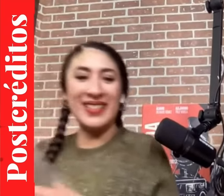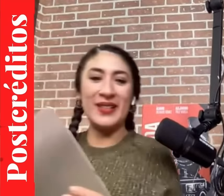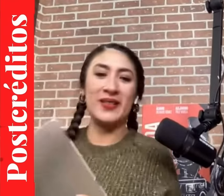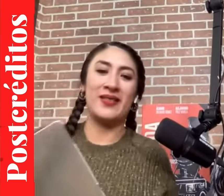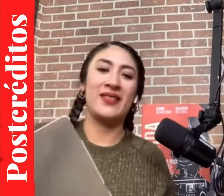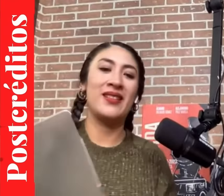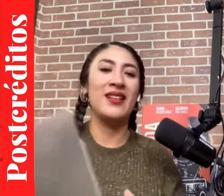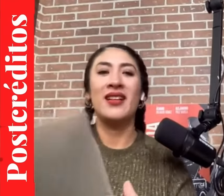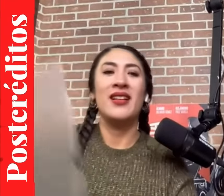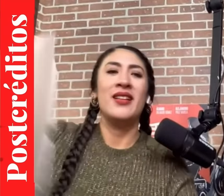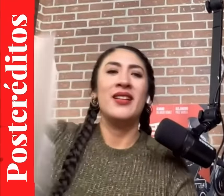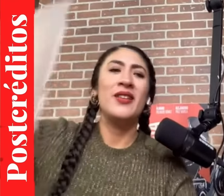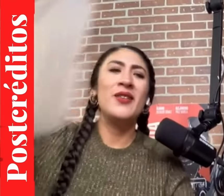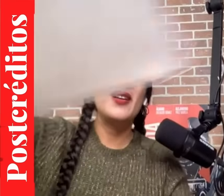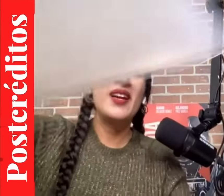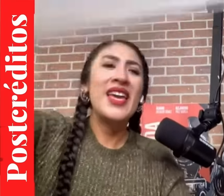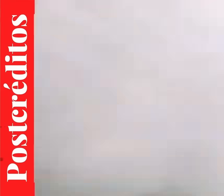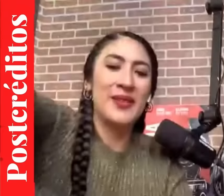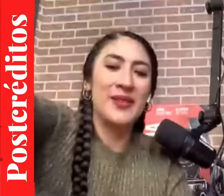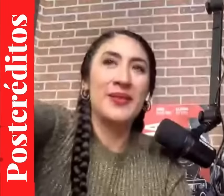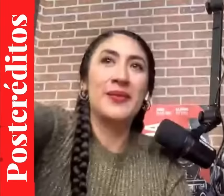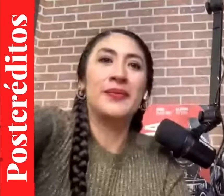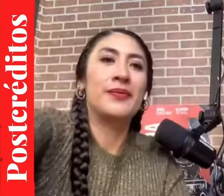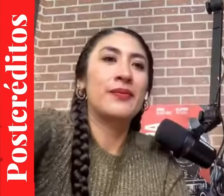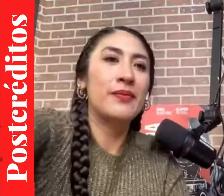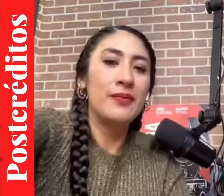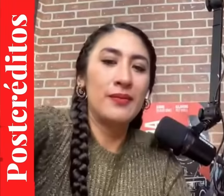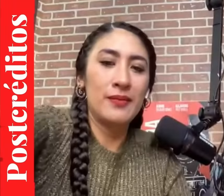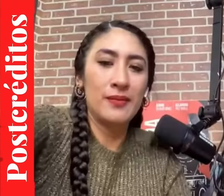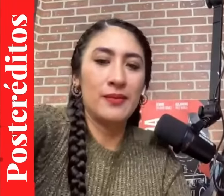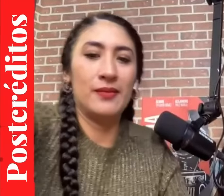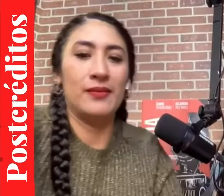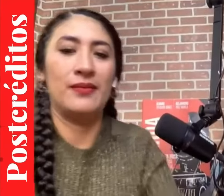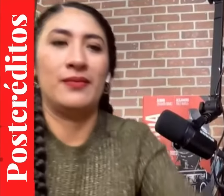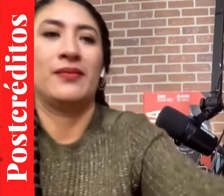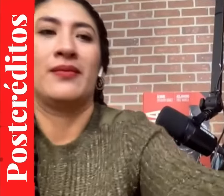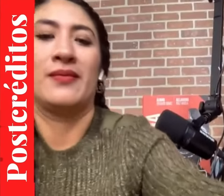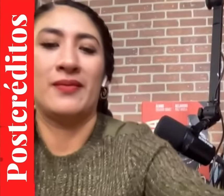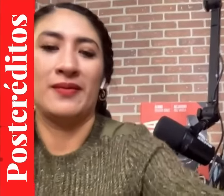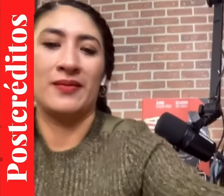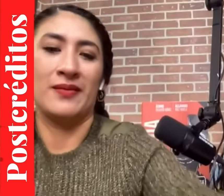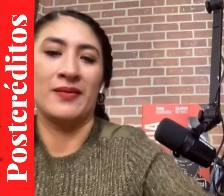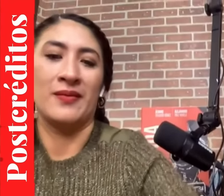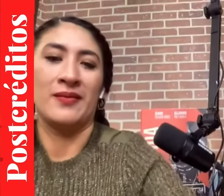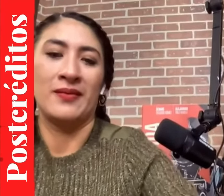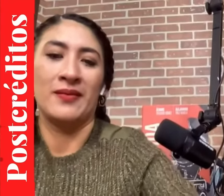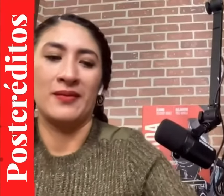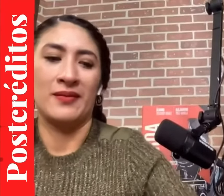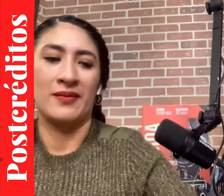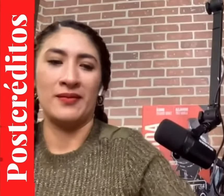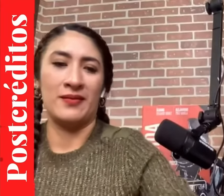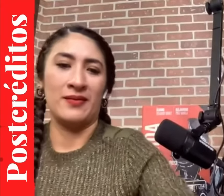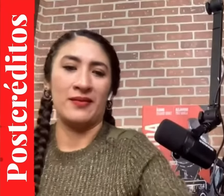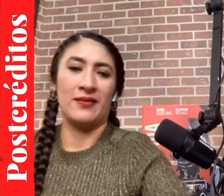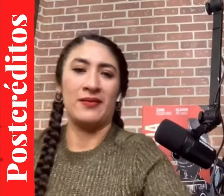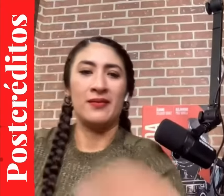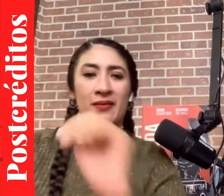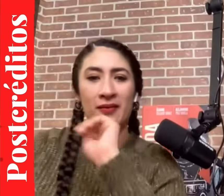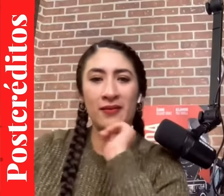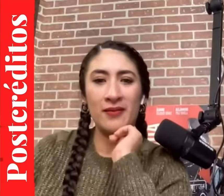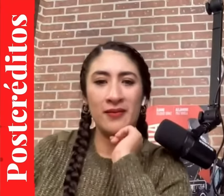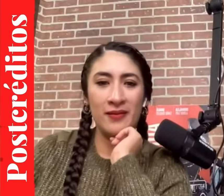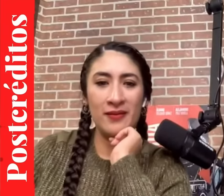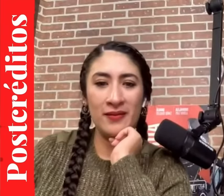pensándolo Yo creo que si si puede caer no caigan Mira hay mucha gente que si va por búlgaros Mira